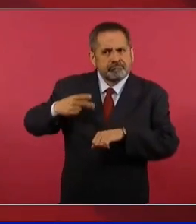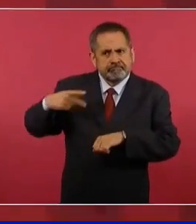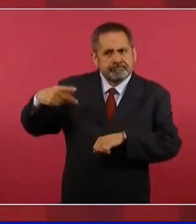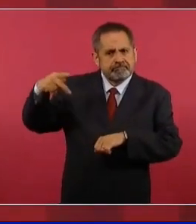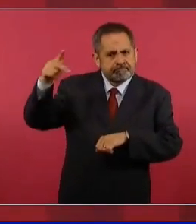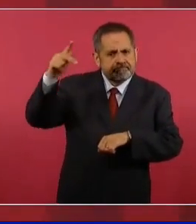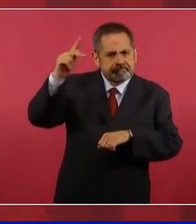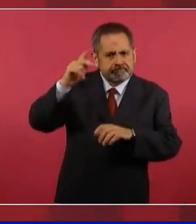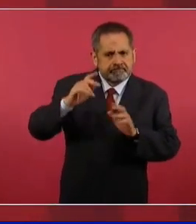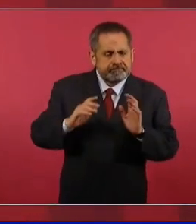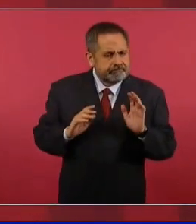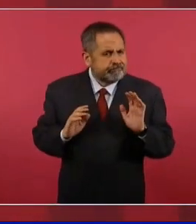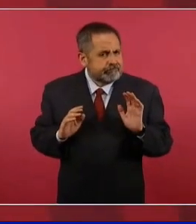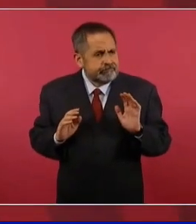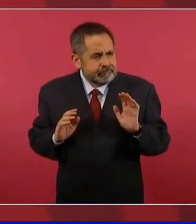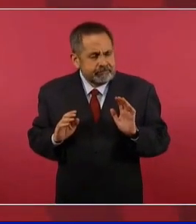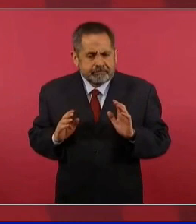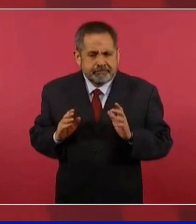que